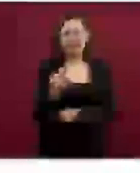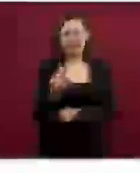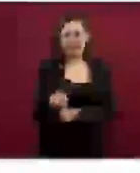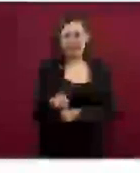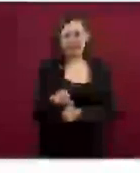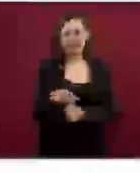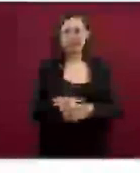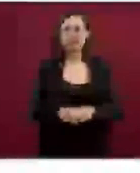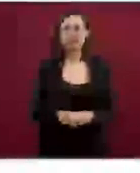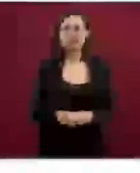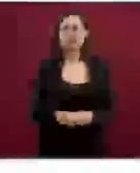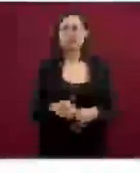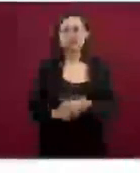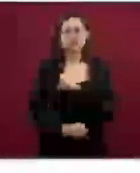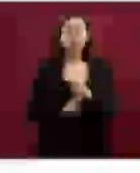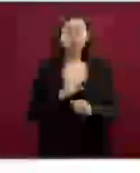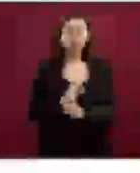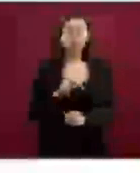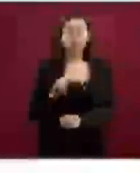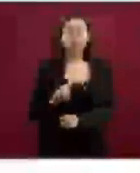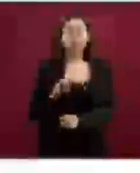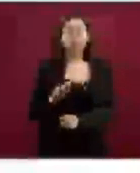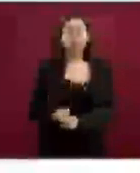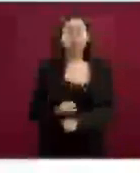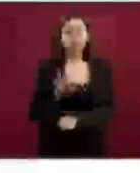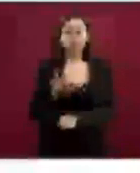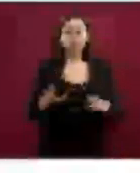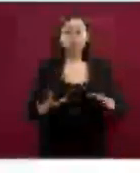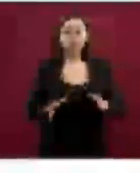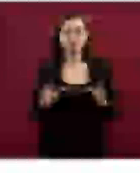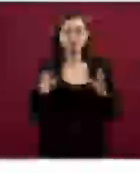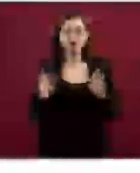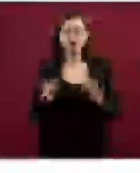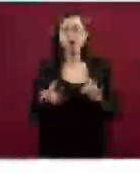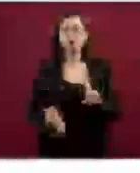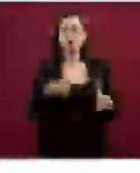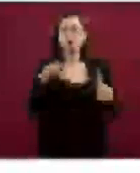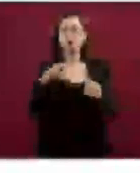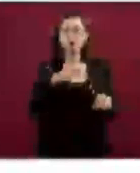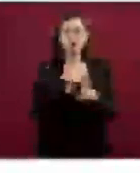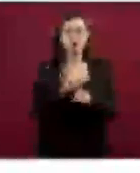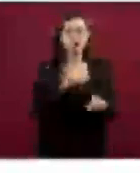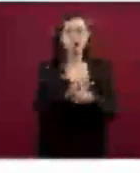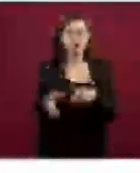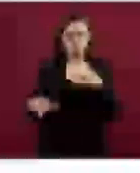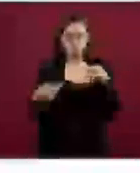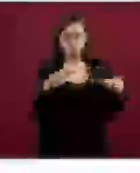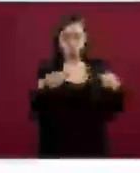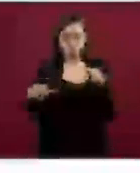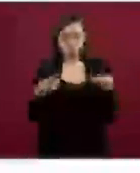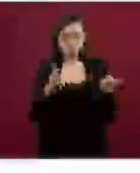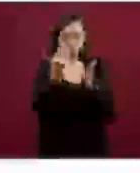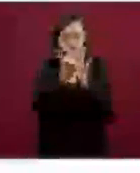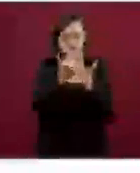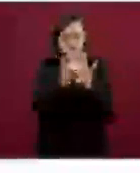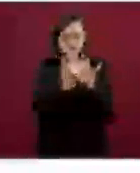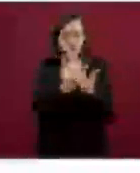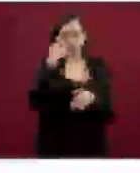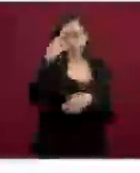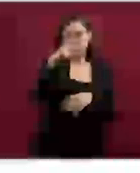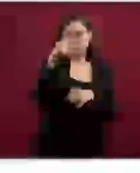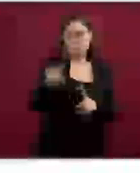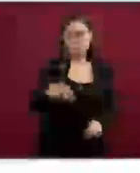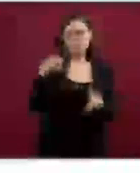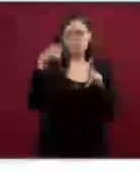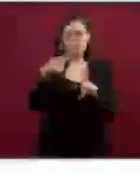crea en el 95 y cuáles son su misión el planear operaciones para dar seguimiento y detener objetivos de